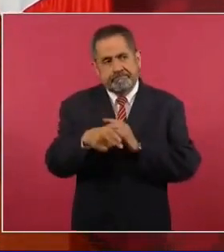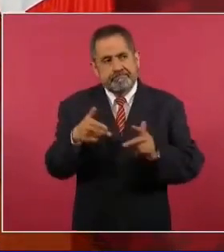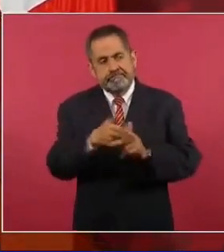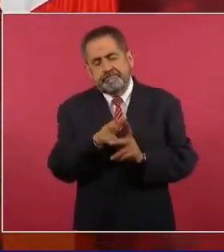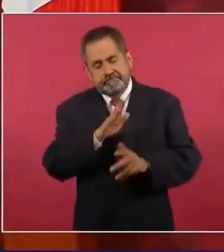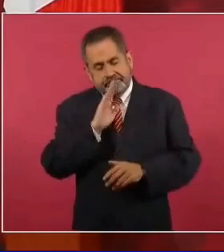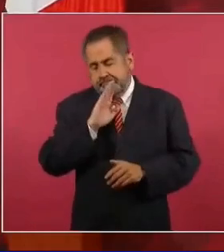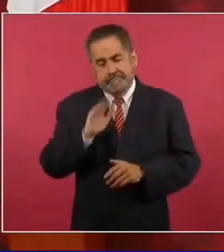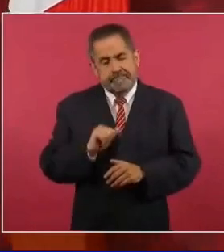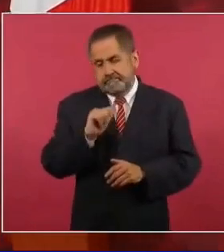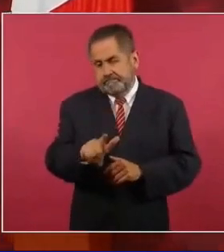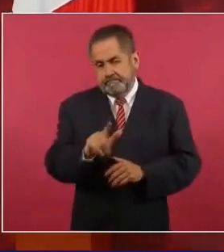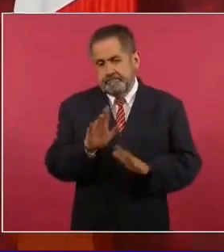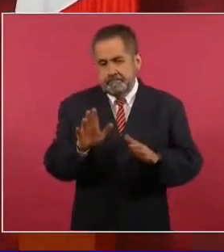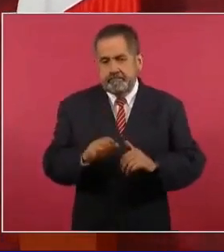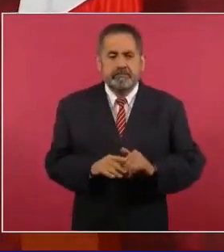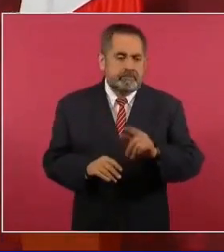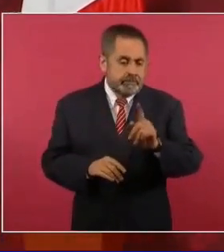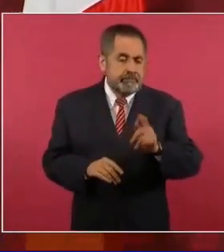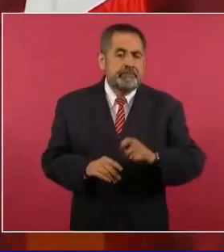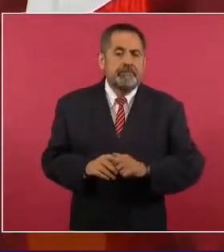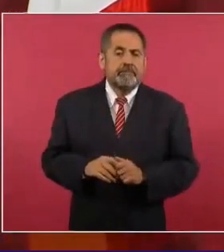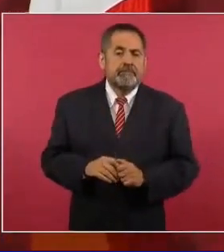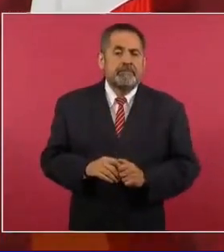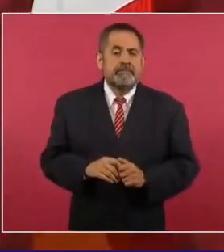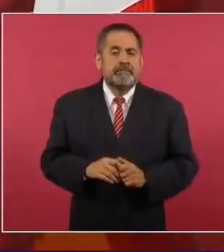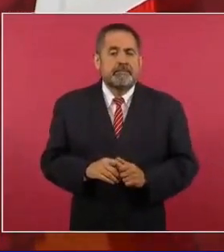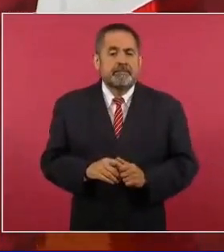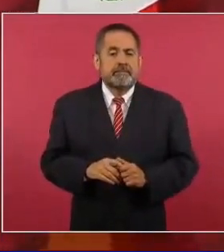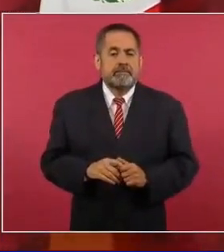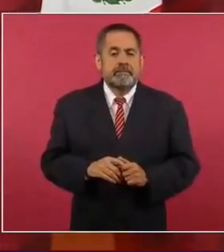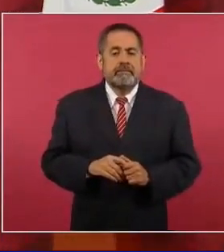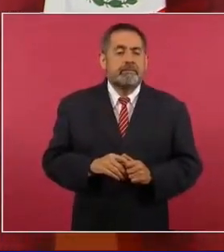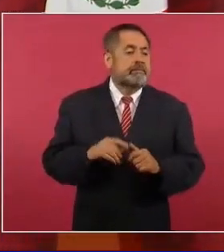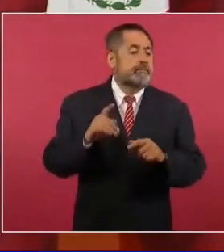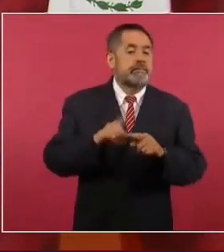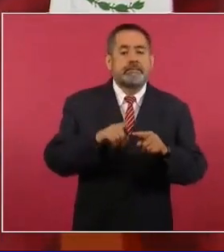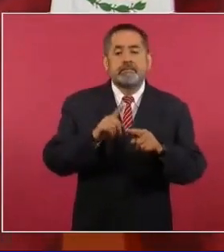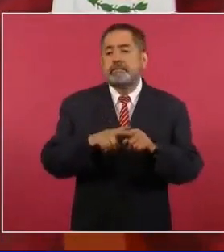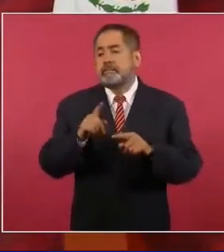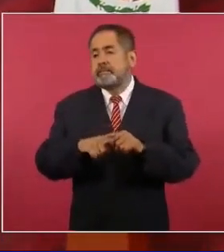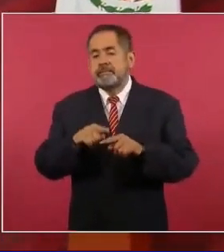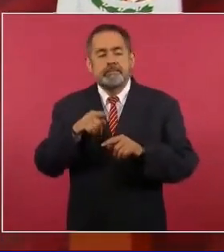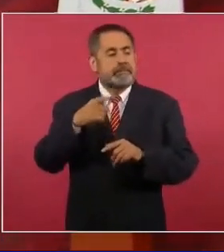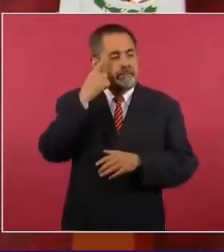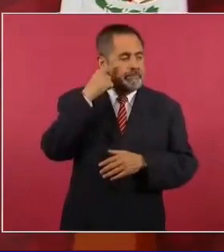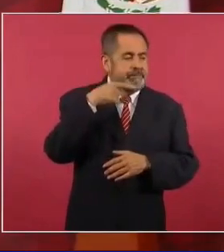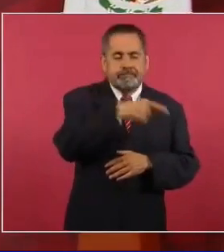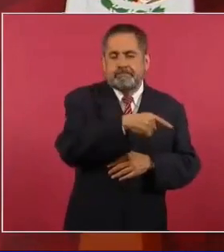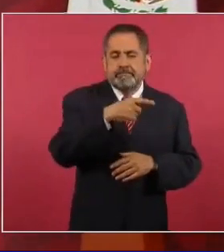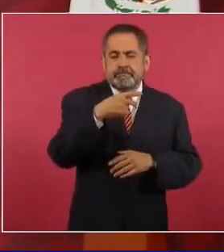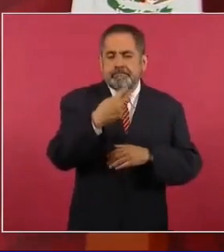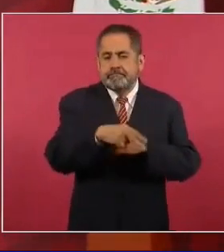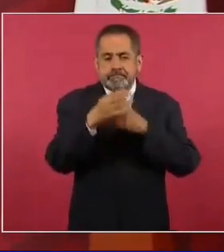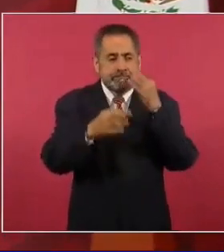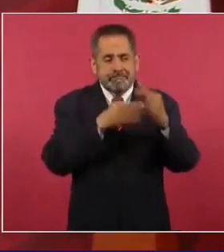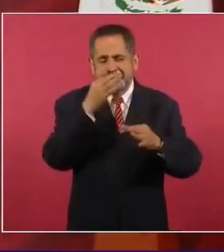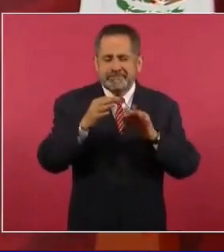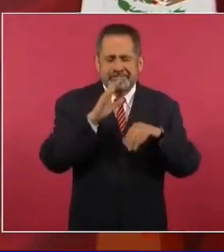eso no es de que, a ver, ¿quién es el más popular de la televisión?